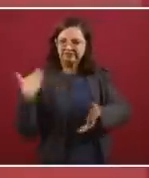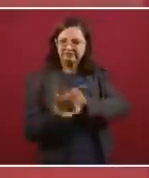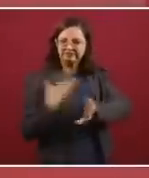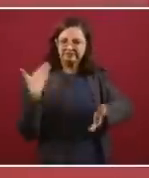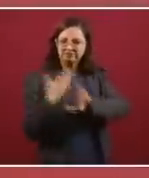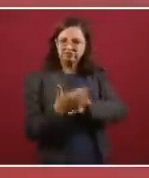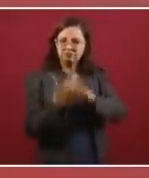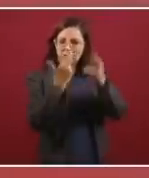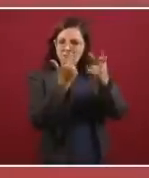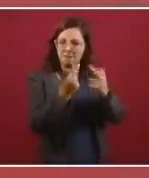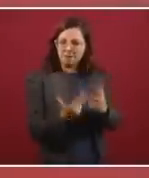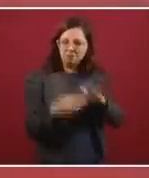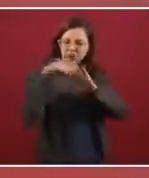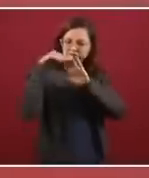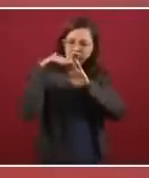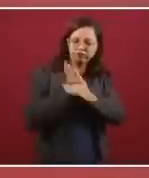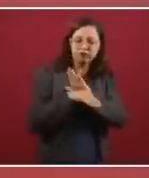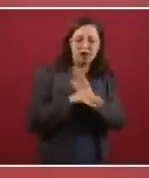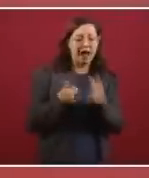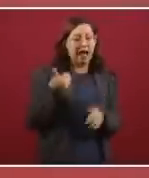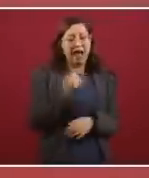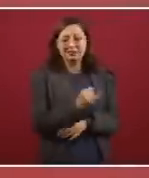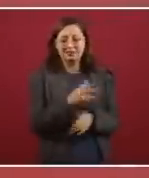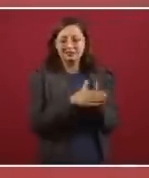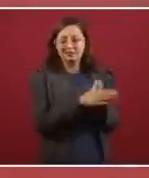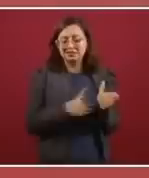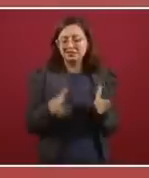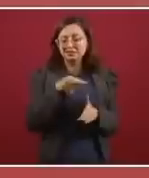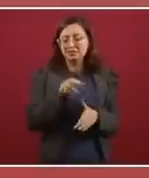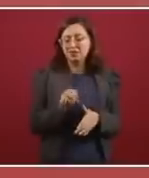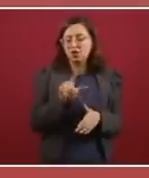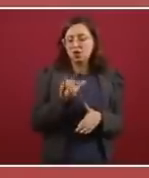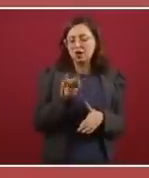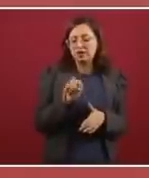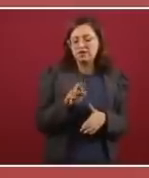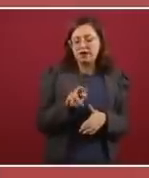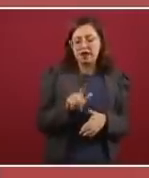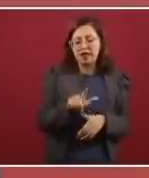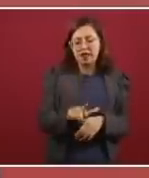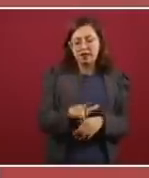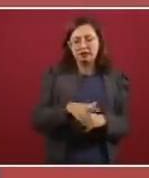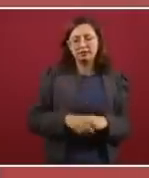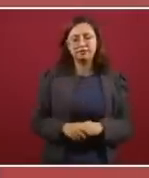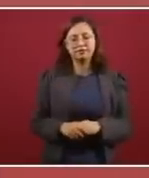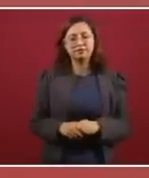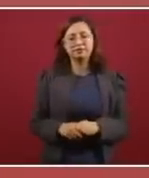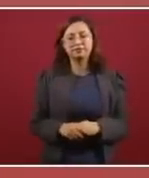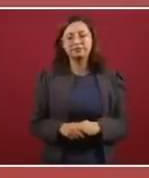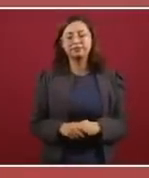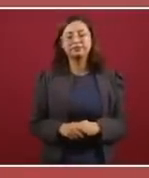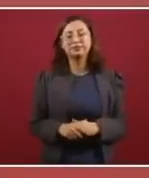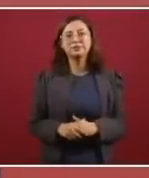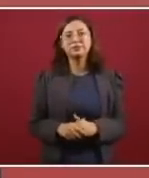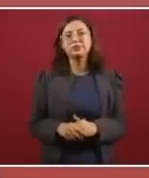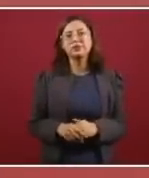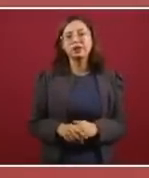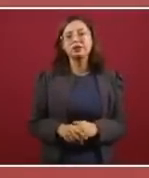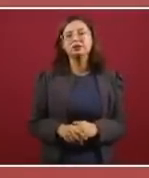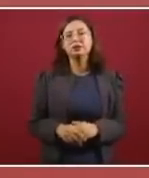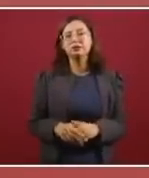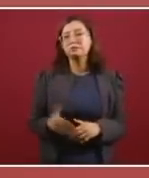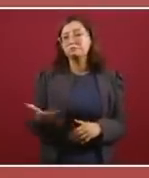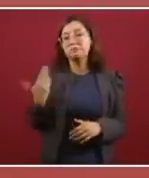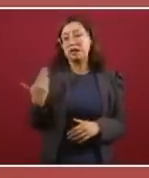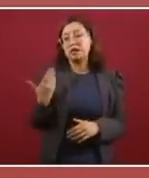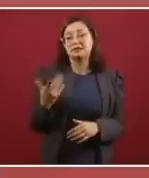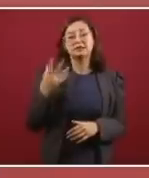Eso fue el periodo neoliberal. Vino el rector de la UNAM, me trajo